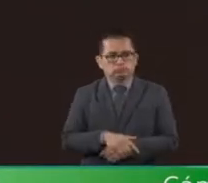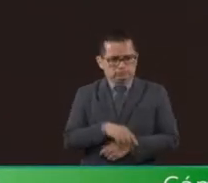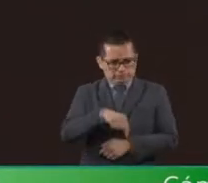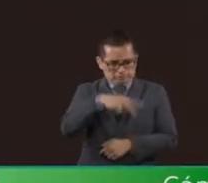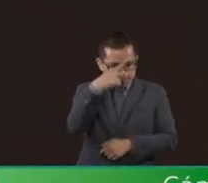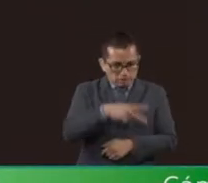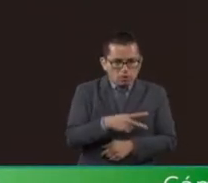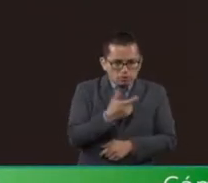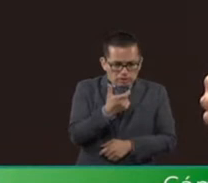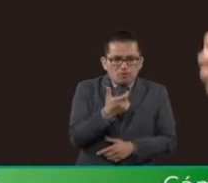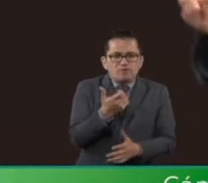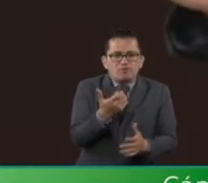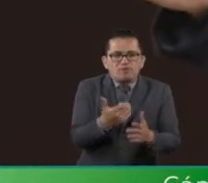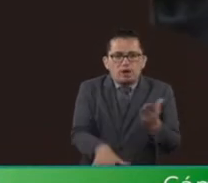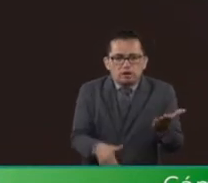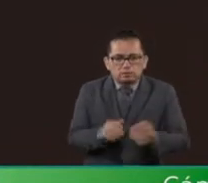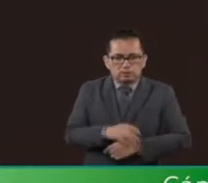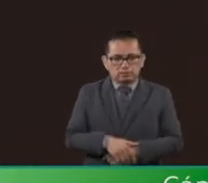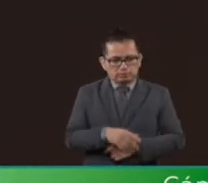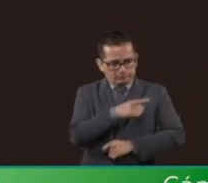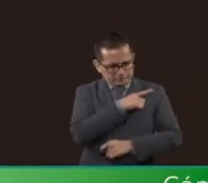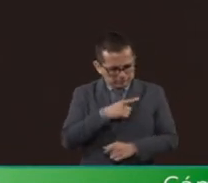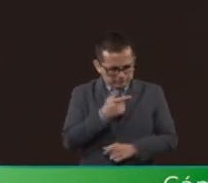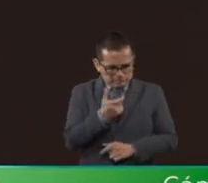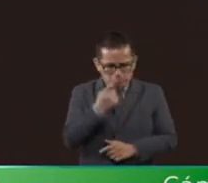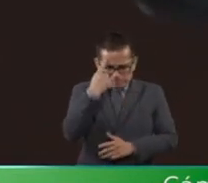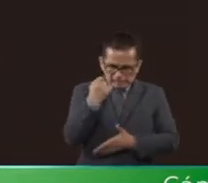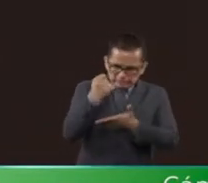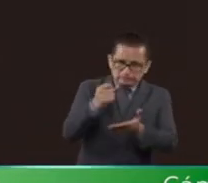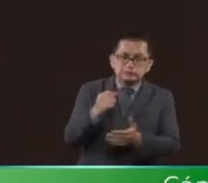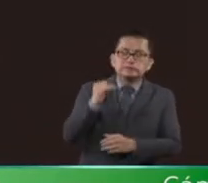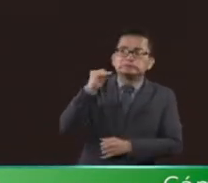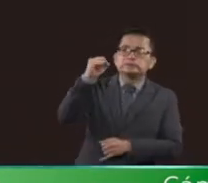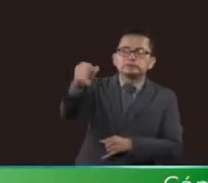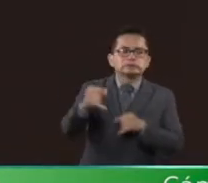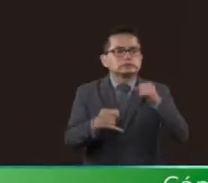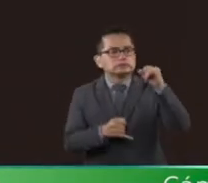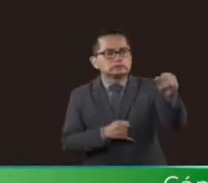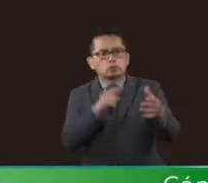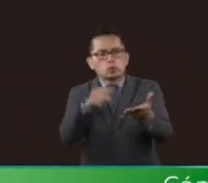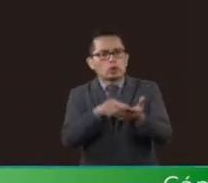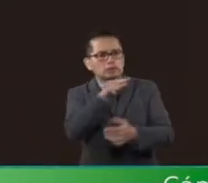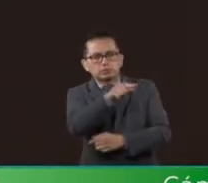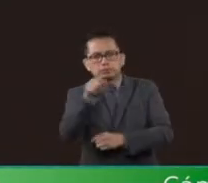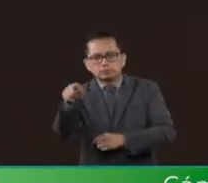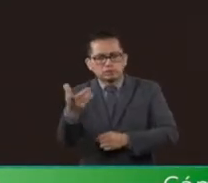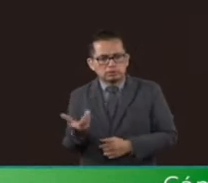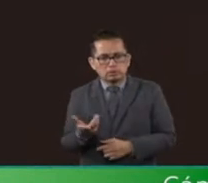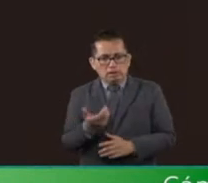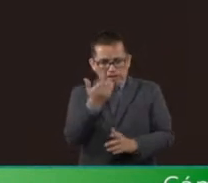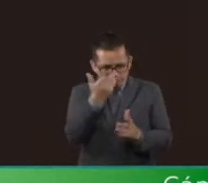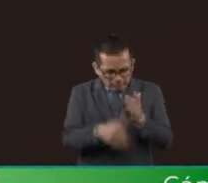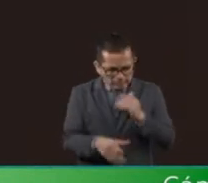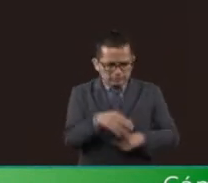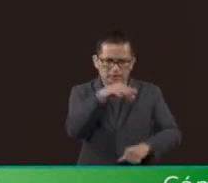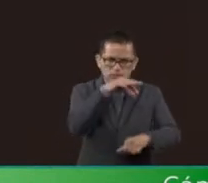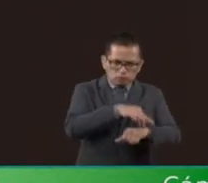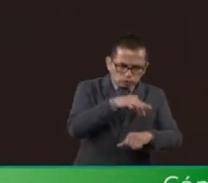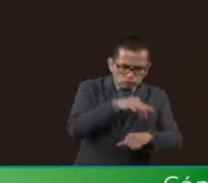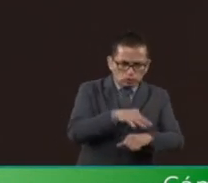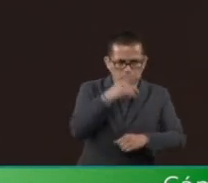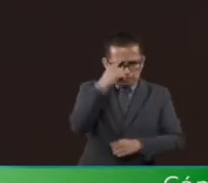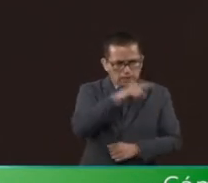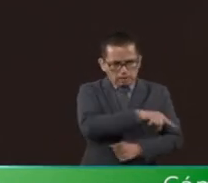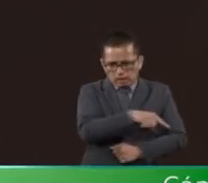asignados, desdoblarlos para que lleguen a las regiones más lejanas, porque hacen falta médicas y médicos que puedan instruir